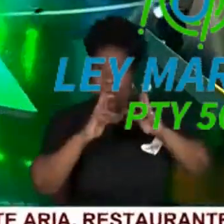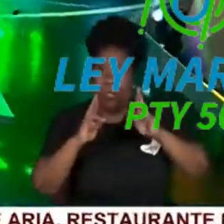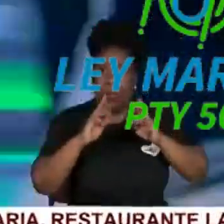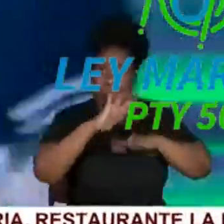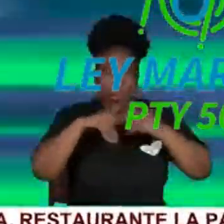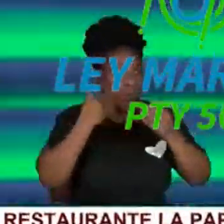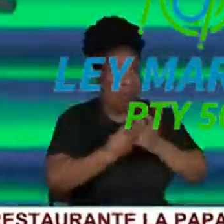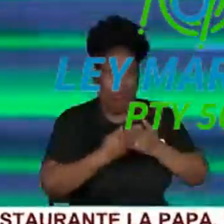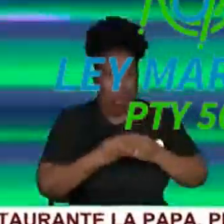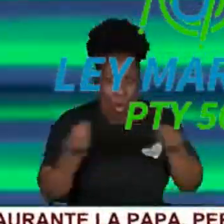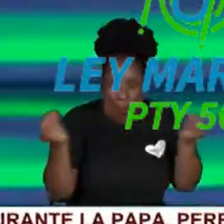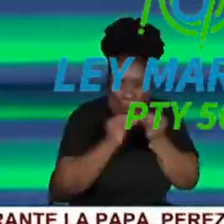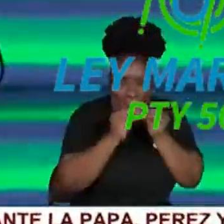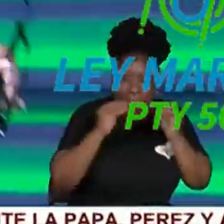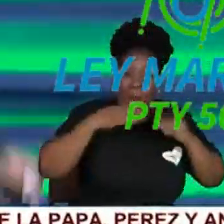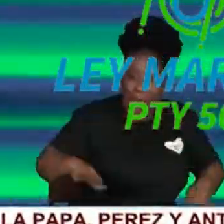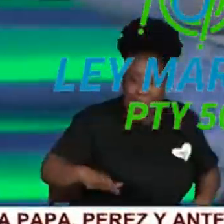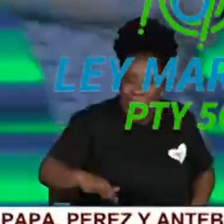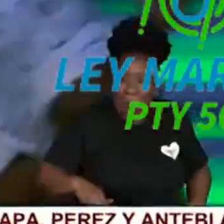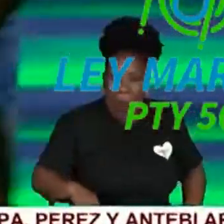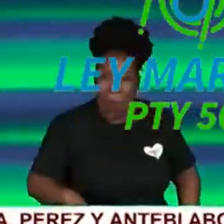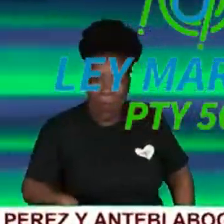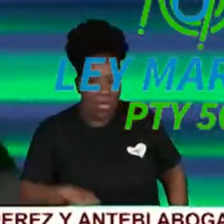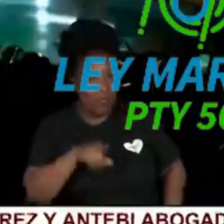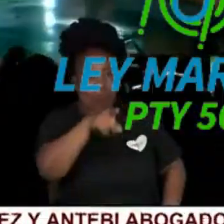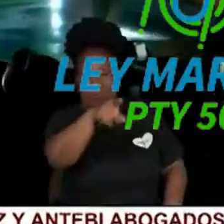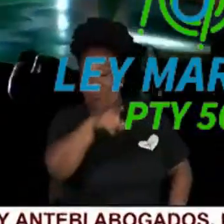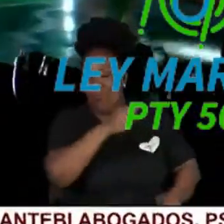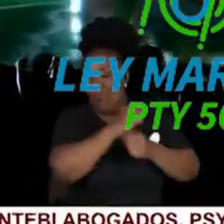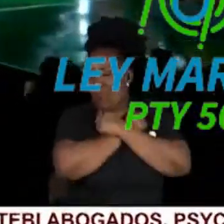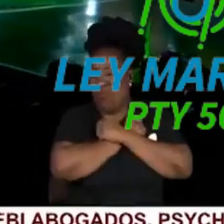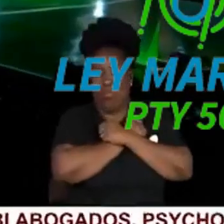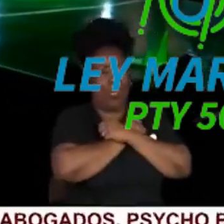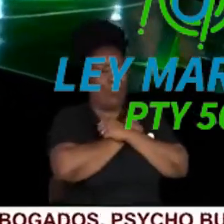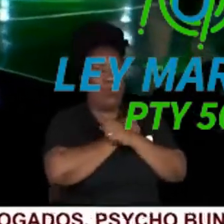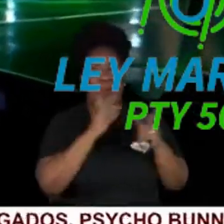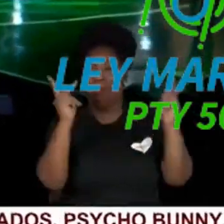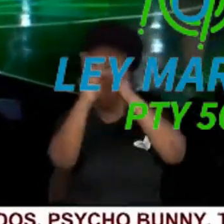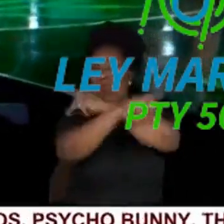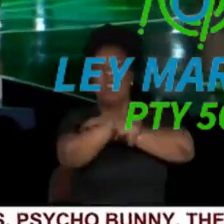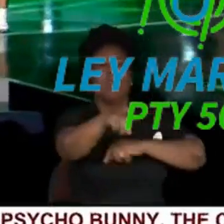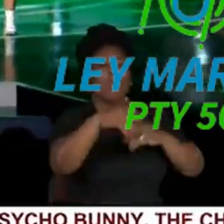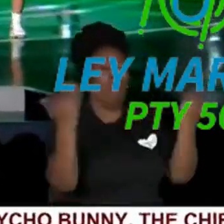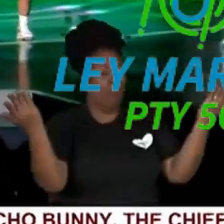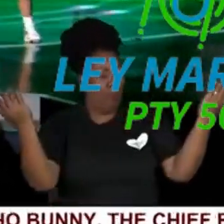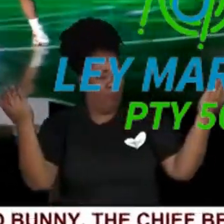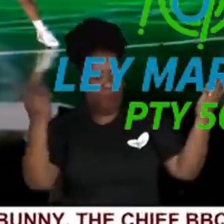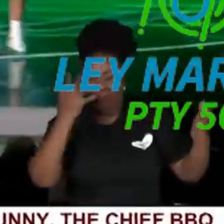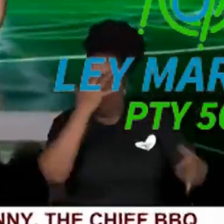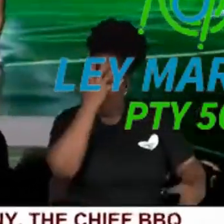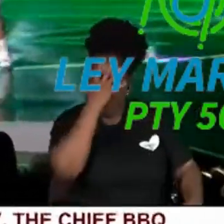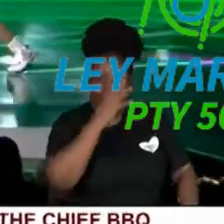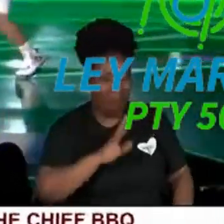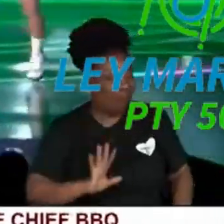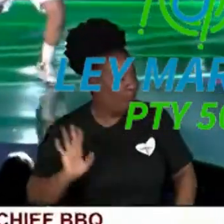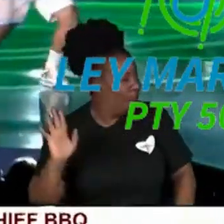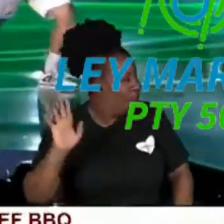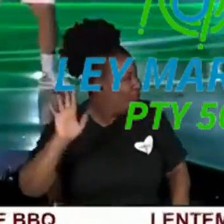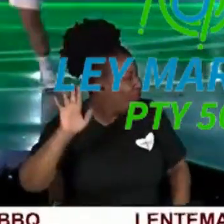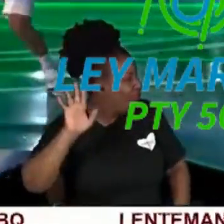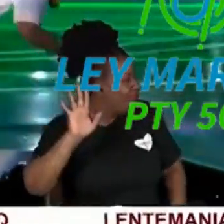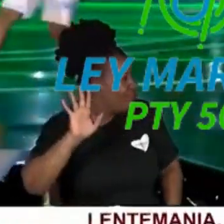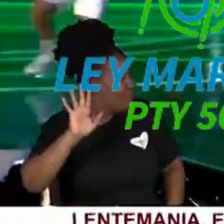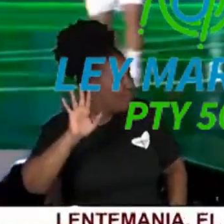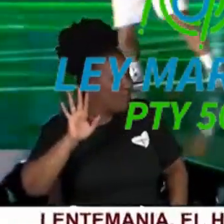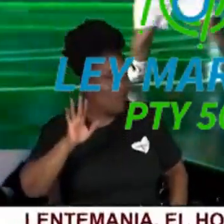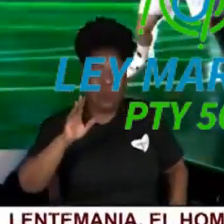a la relación. ¿Cómo? Todo en exceso es malo. Y el amor no es la excepción. Qué pena contigo. ¿Cómo